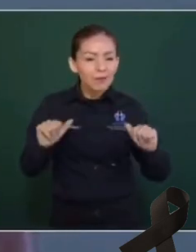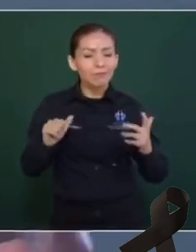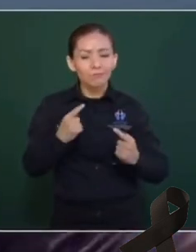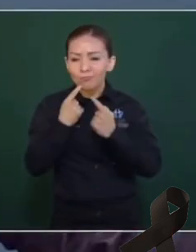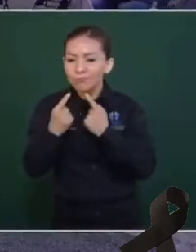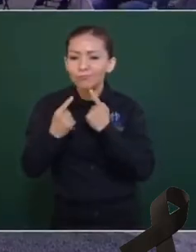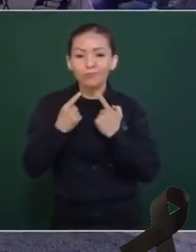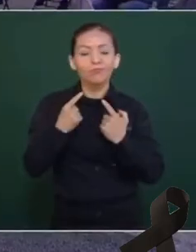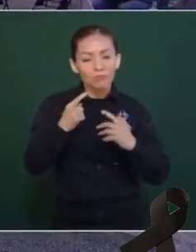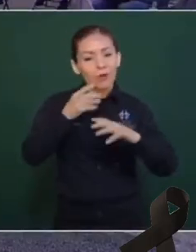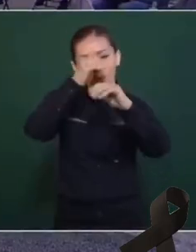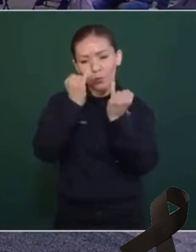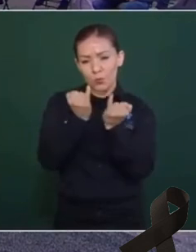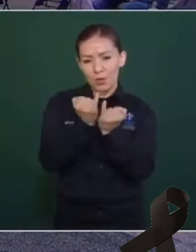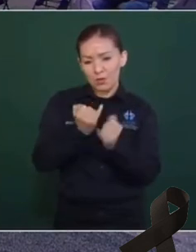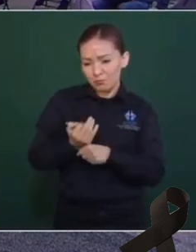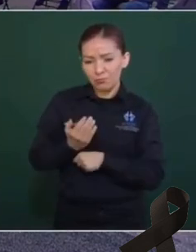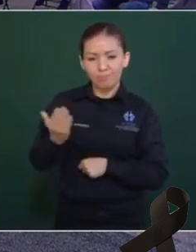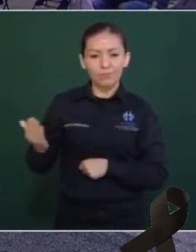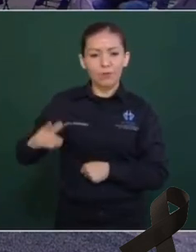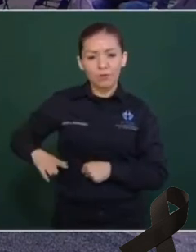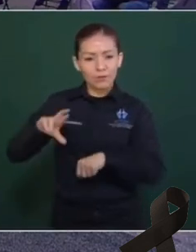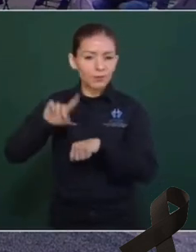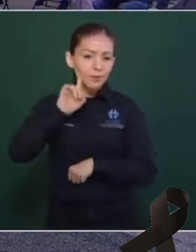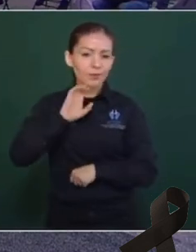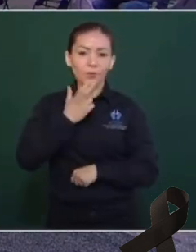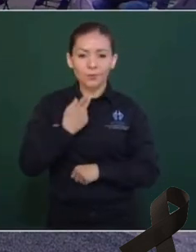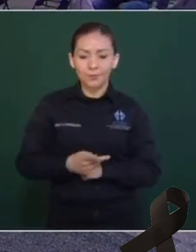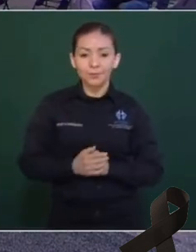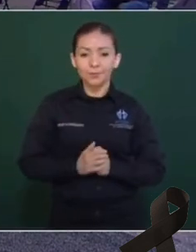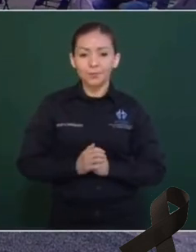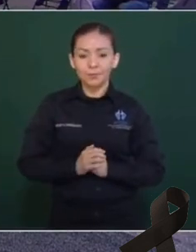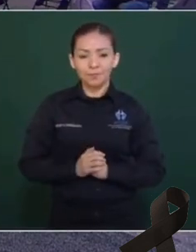y el acuerdo como lo tenemos con la cobradora de chihuahua